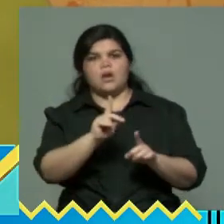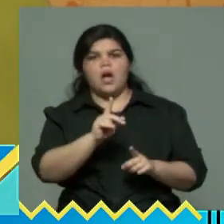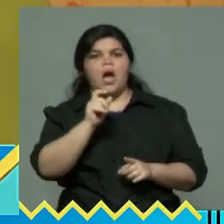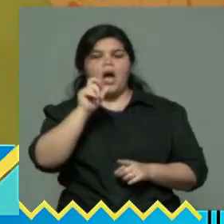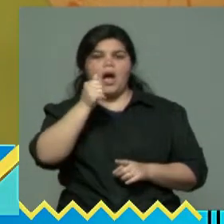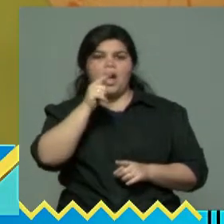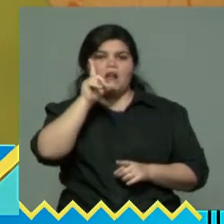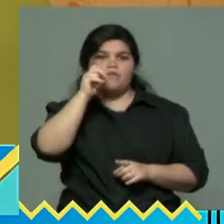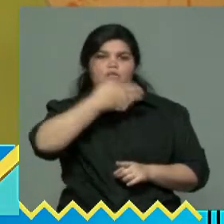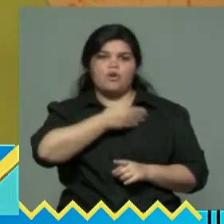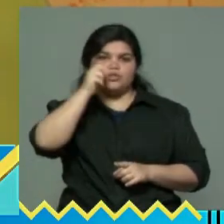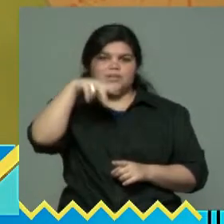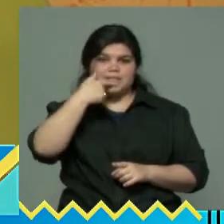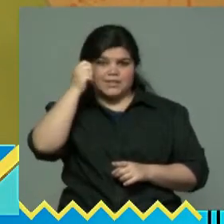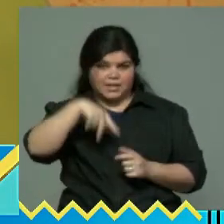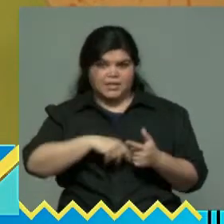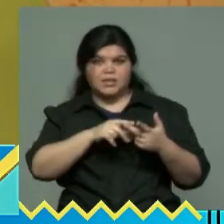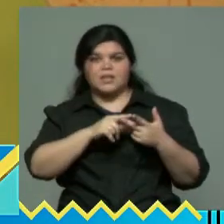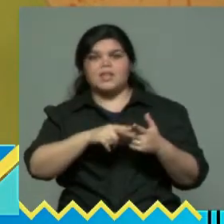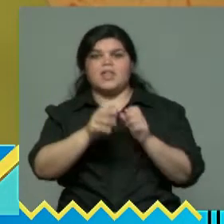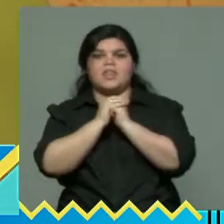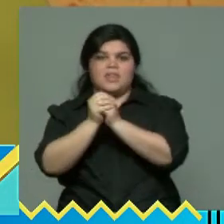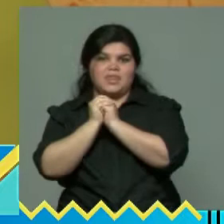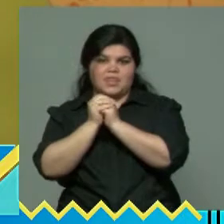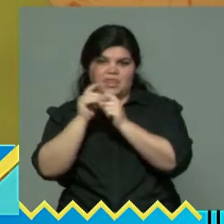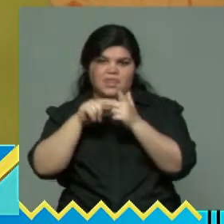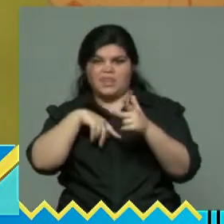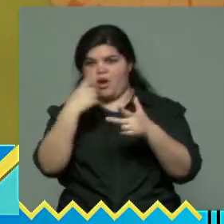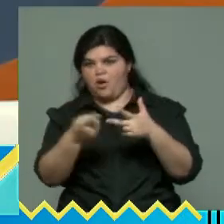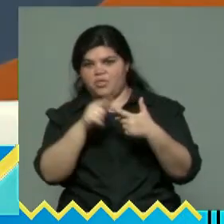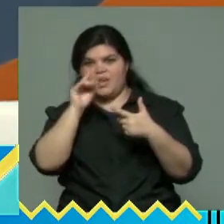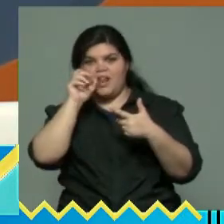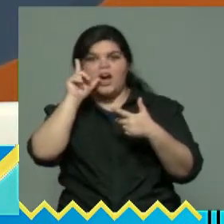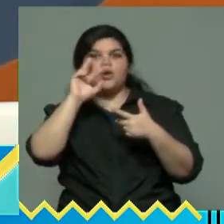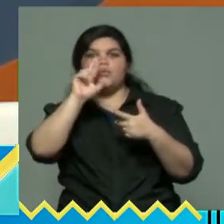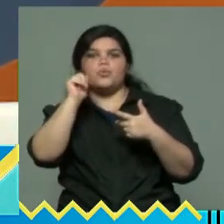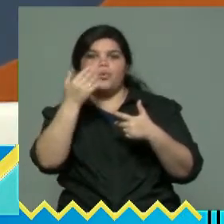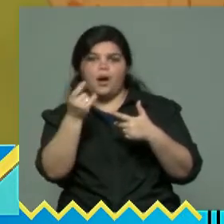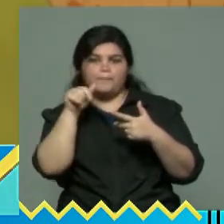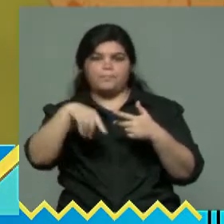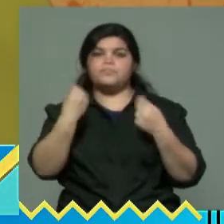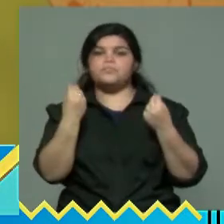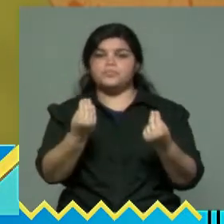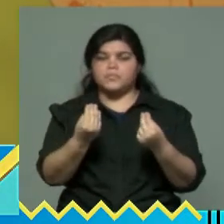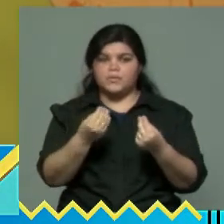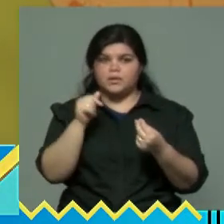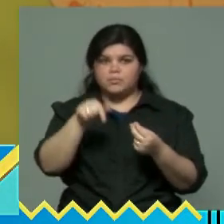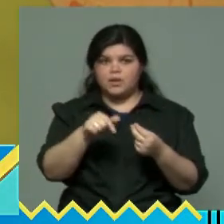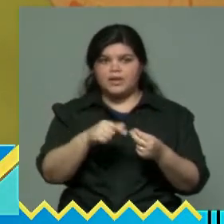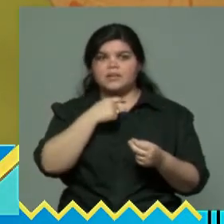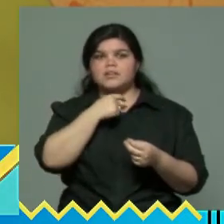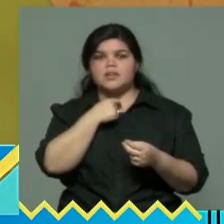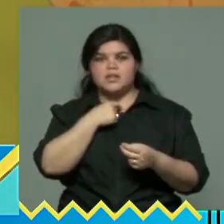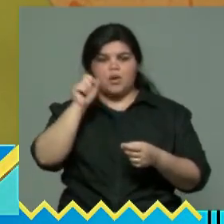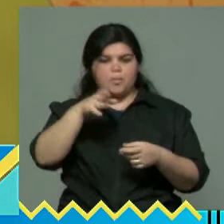Rúa, no quiere tener una posición quiere tener su propio sindicalismo. No quiere ser antisindical como... Quiere tener su propio